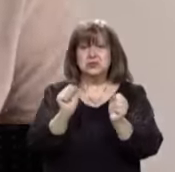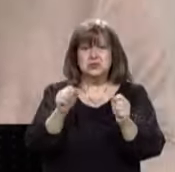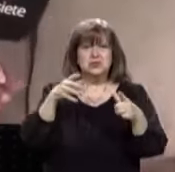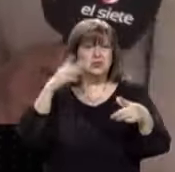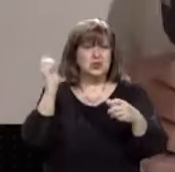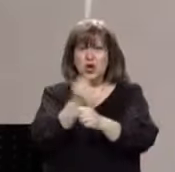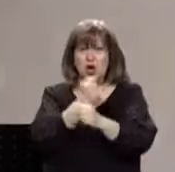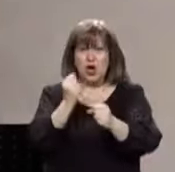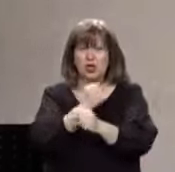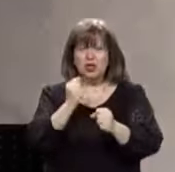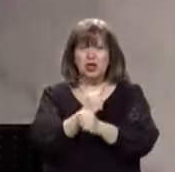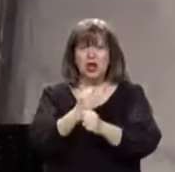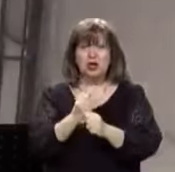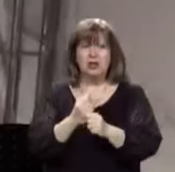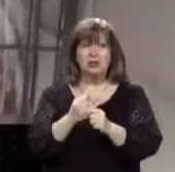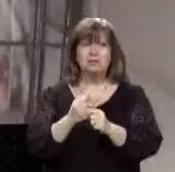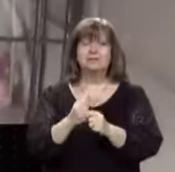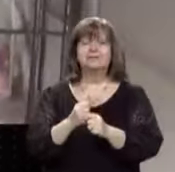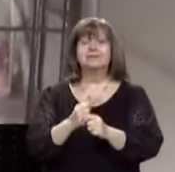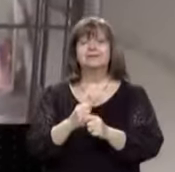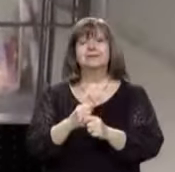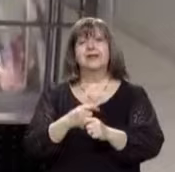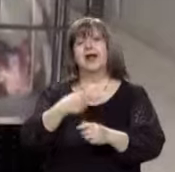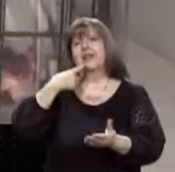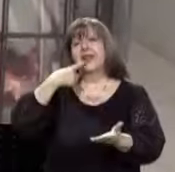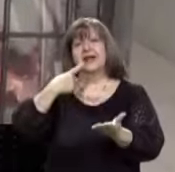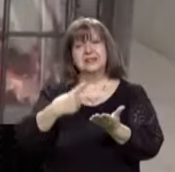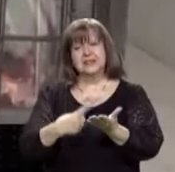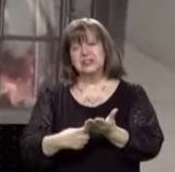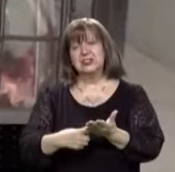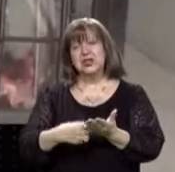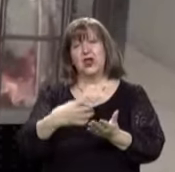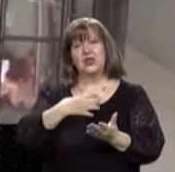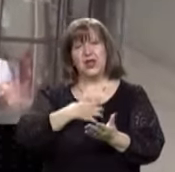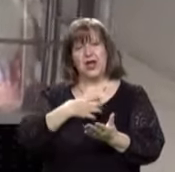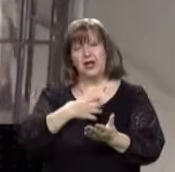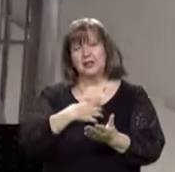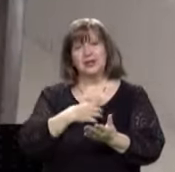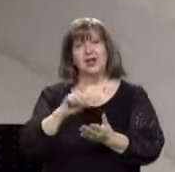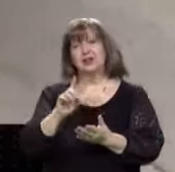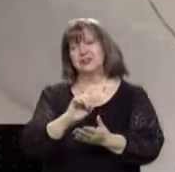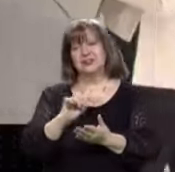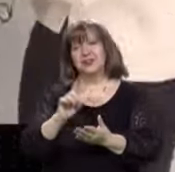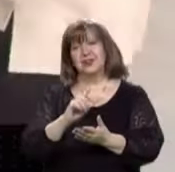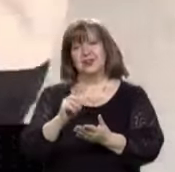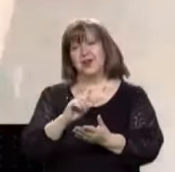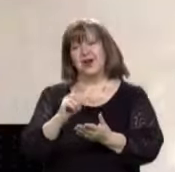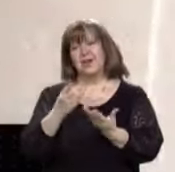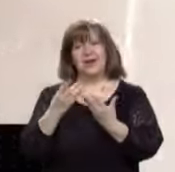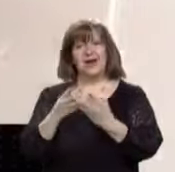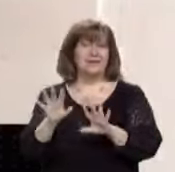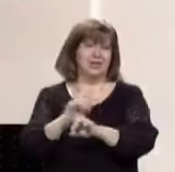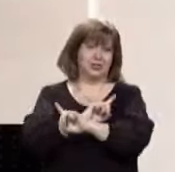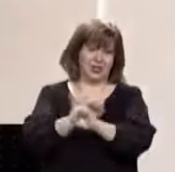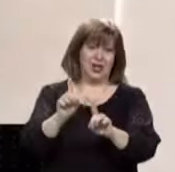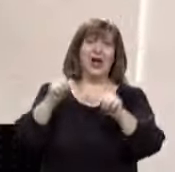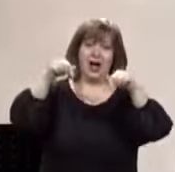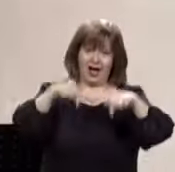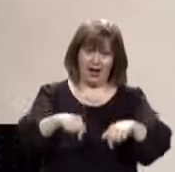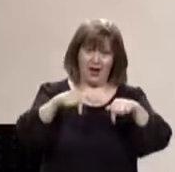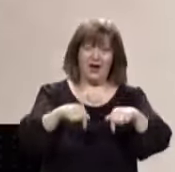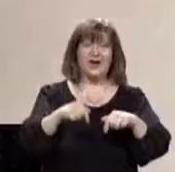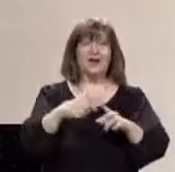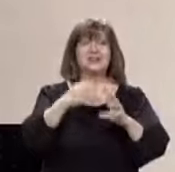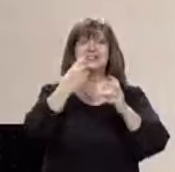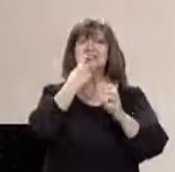hoy. Finalmente, el dueño decidió abrir enrejada. Él mismo lo dice, Javier, el propietario, dice, esto es una cárcel, miren cómo